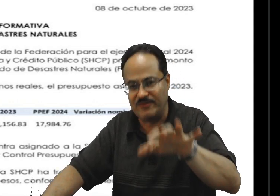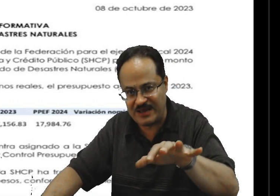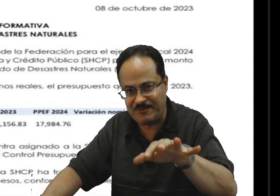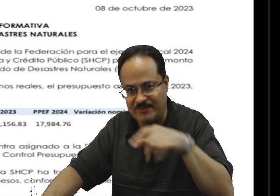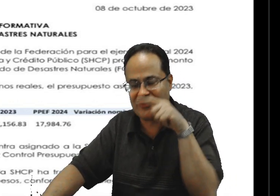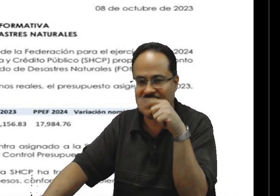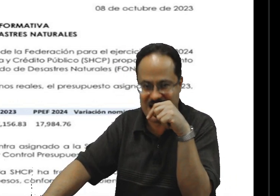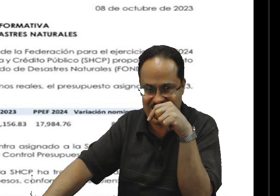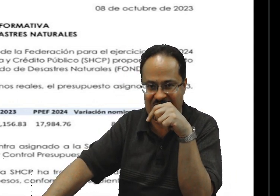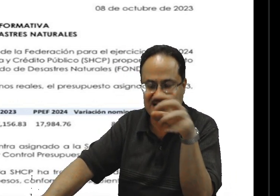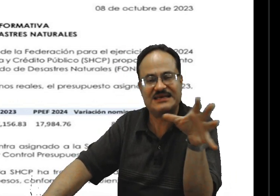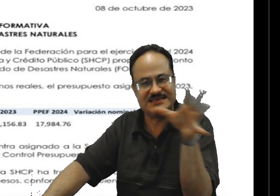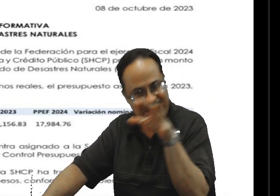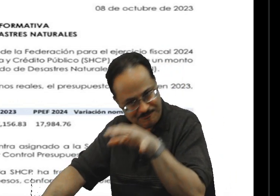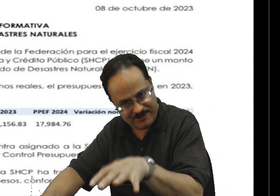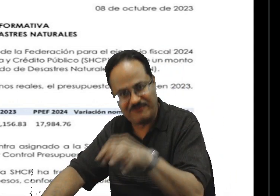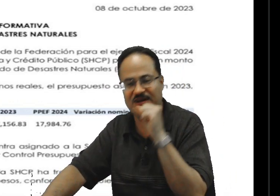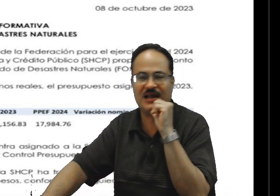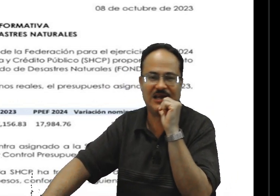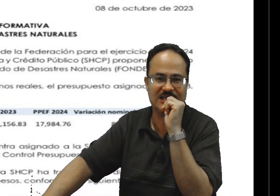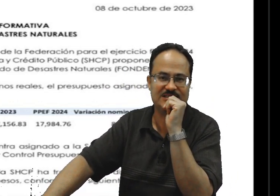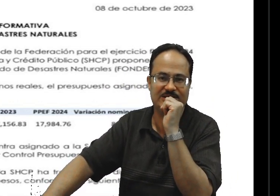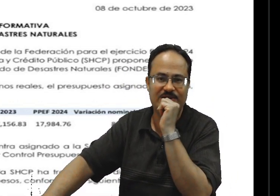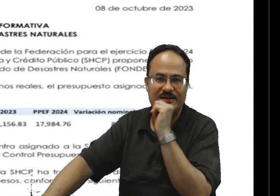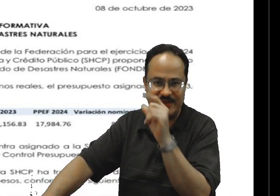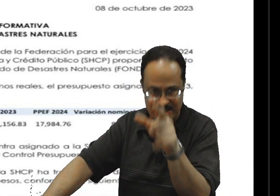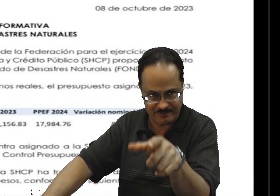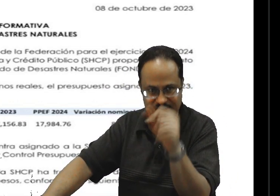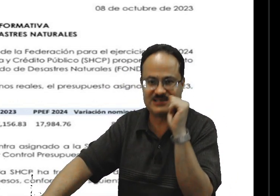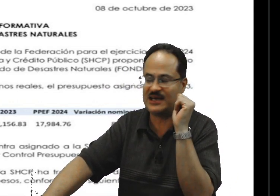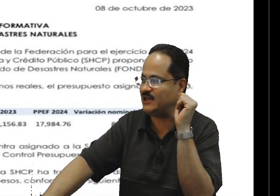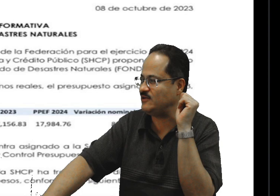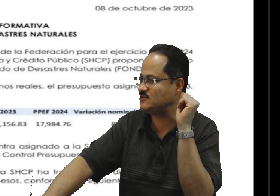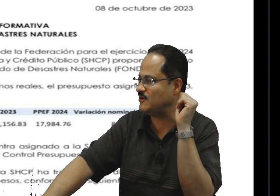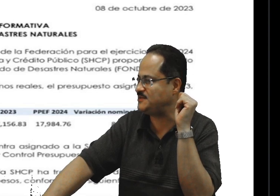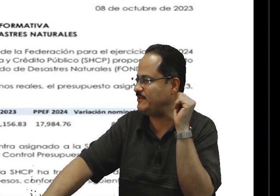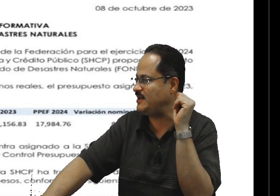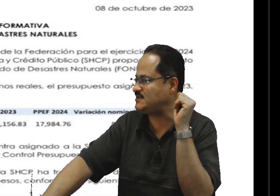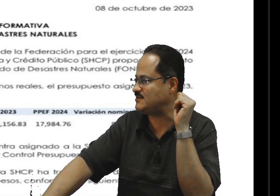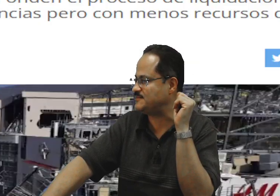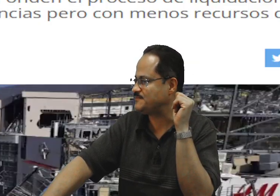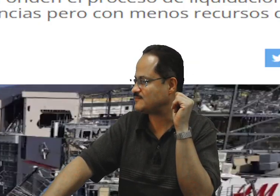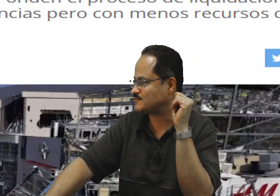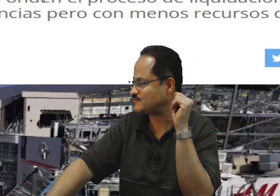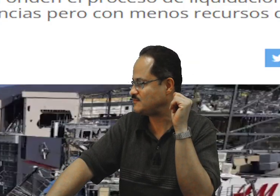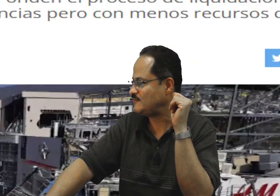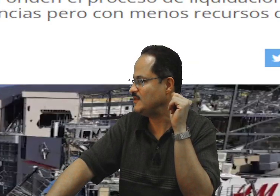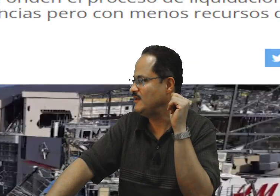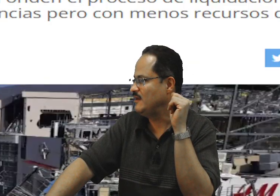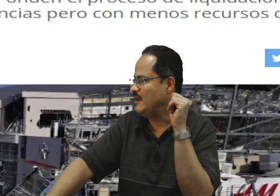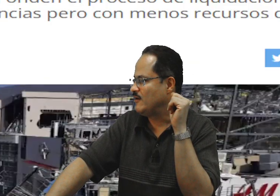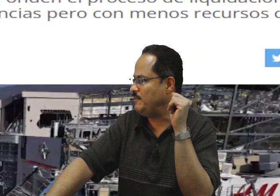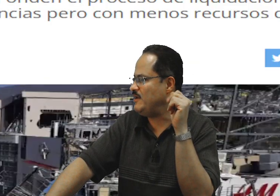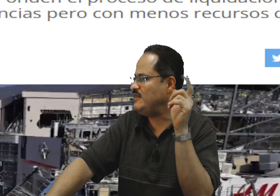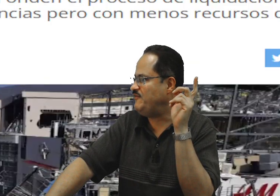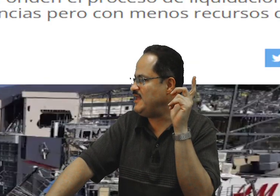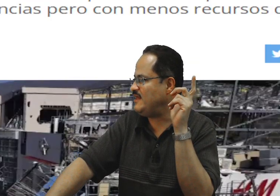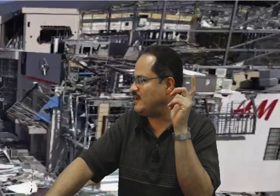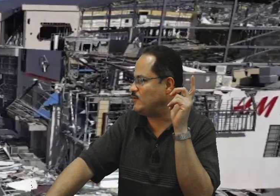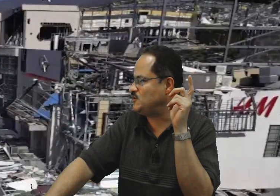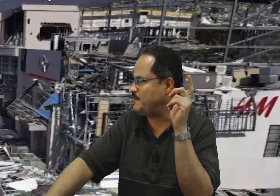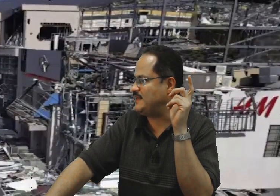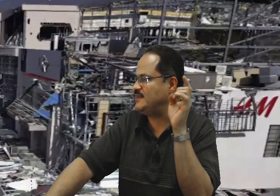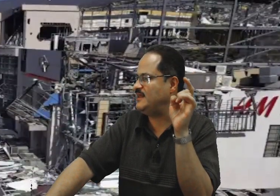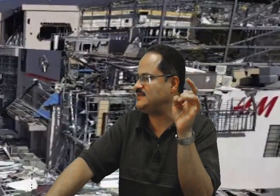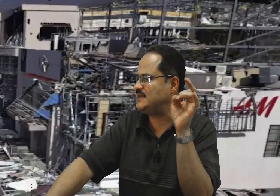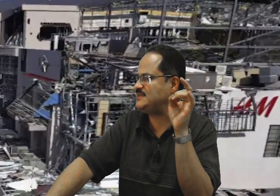del fonden primero que nada antes de la prueba final que les digo de la hipocresía de ellos observen esto gobierno defiende